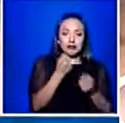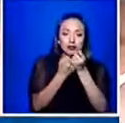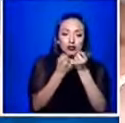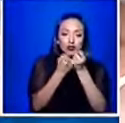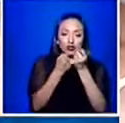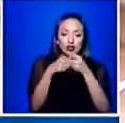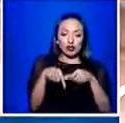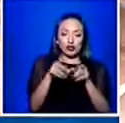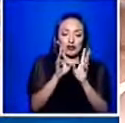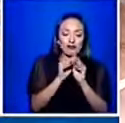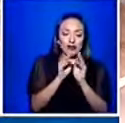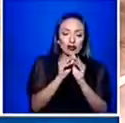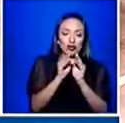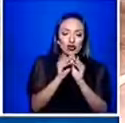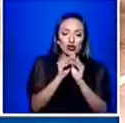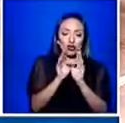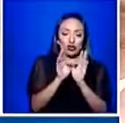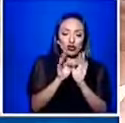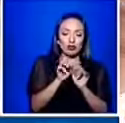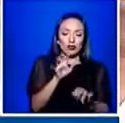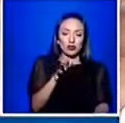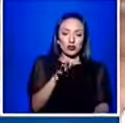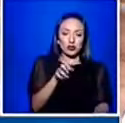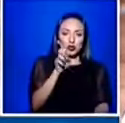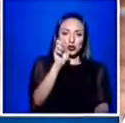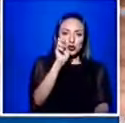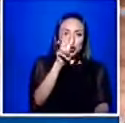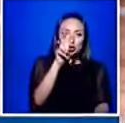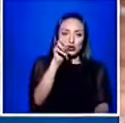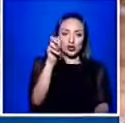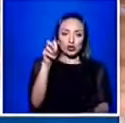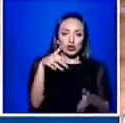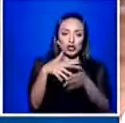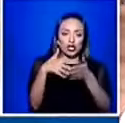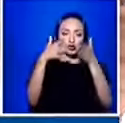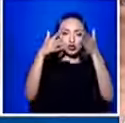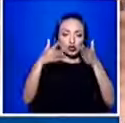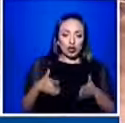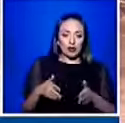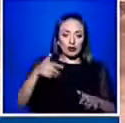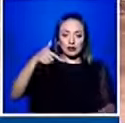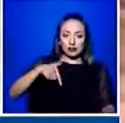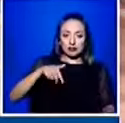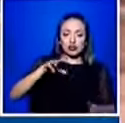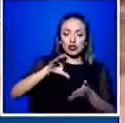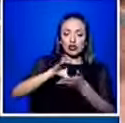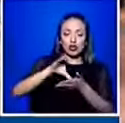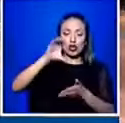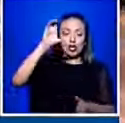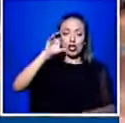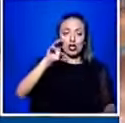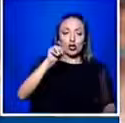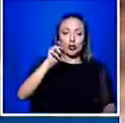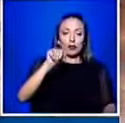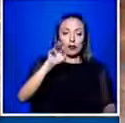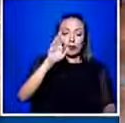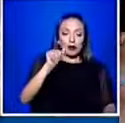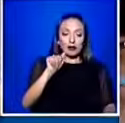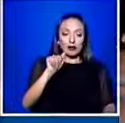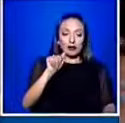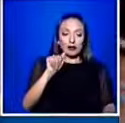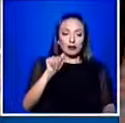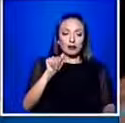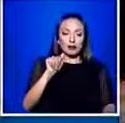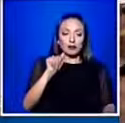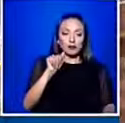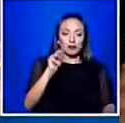este evento solemne. Como digo, son alrededor de 200 estudiantes de la unidad educativa Humberto Mata Martínez que están